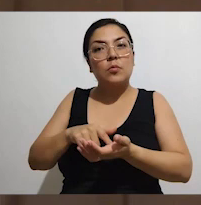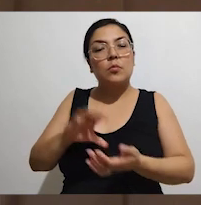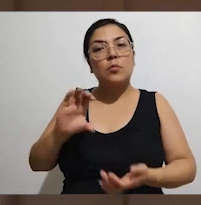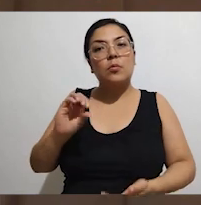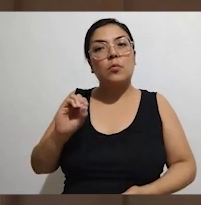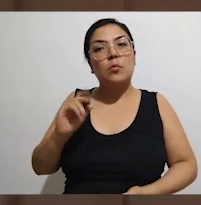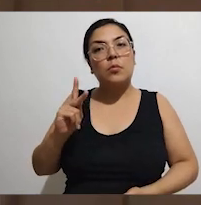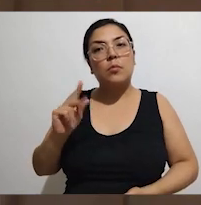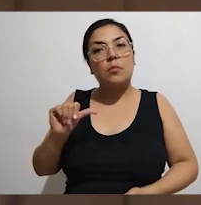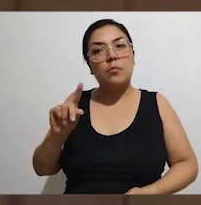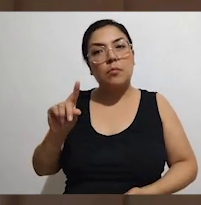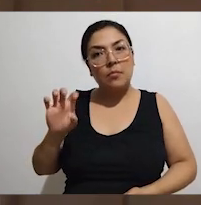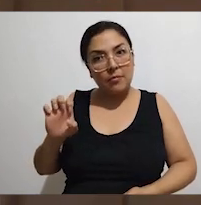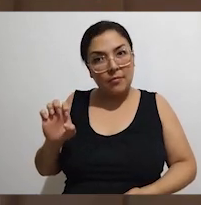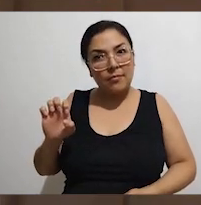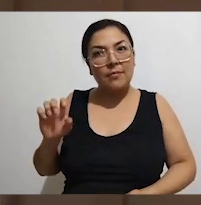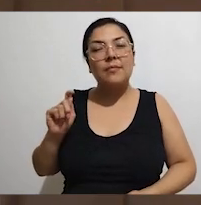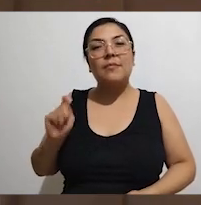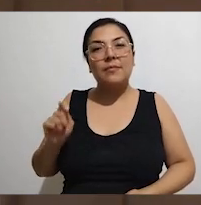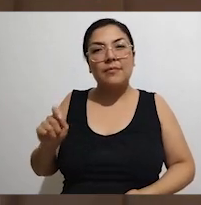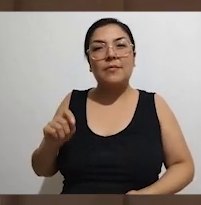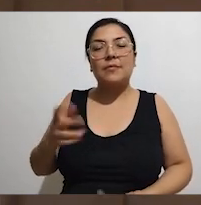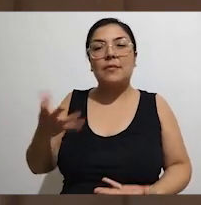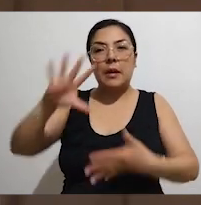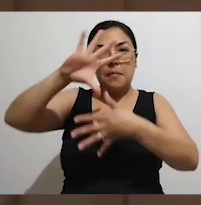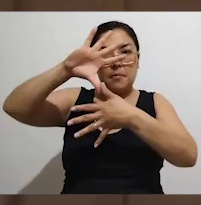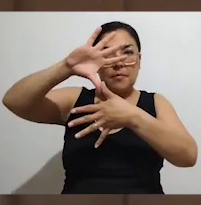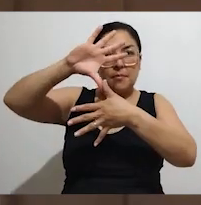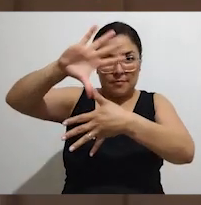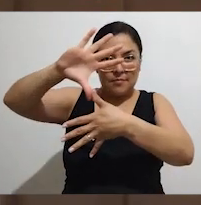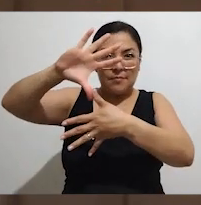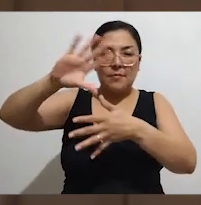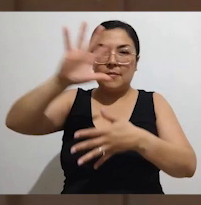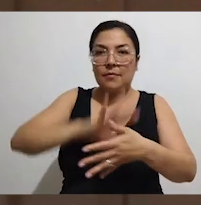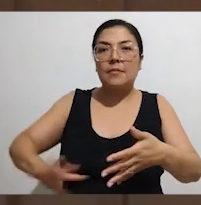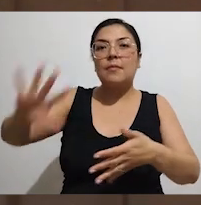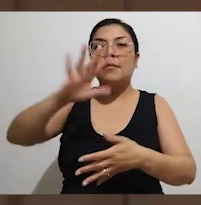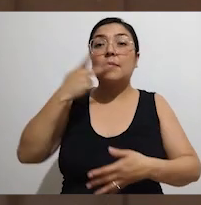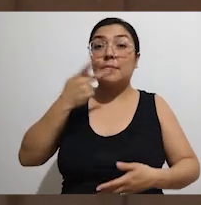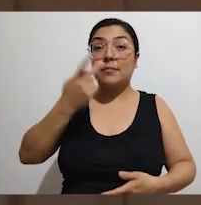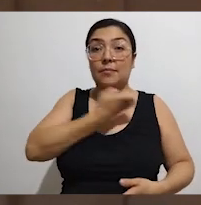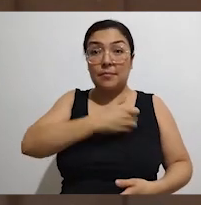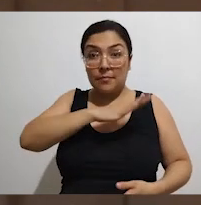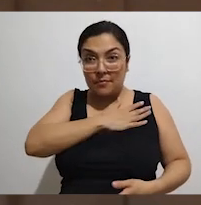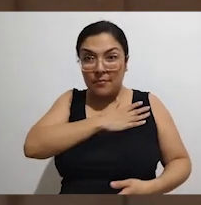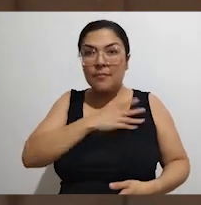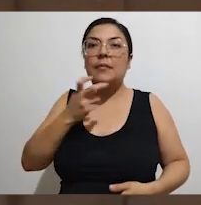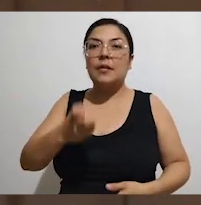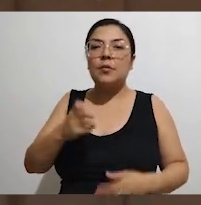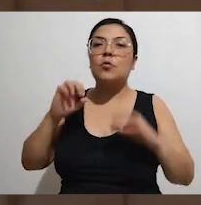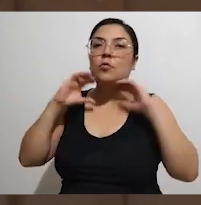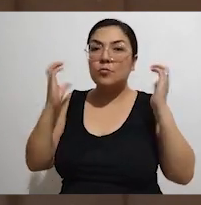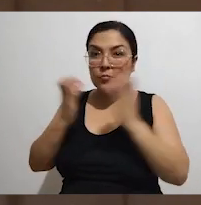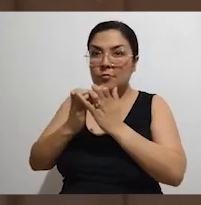de la Conferencia de Partidos Políticos de América Latina. Hay que recordar que dentro de la convocatoria que emite el